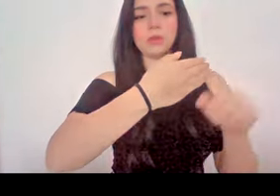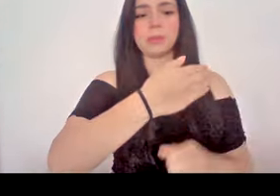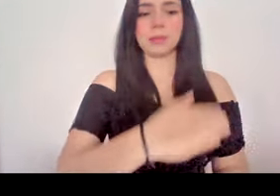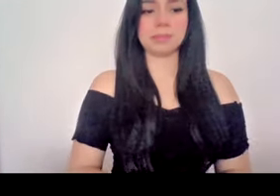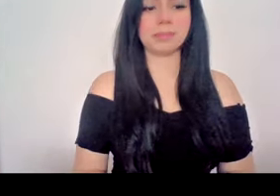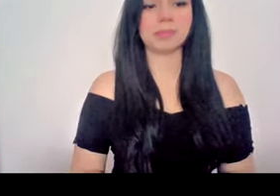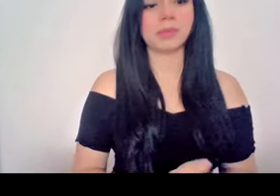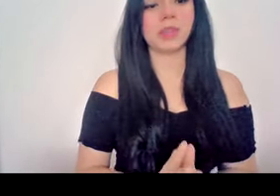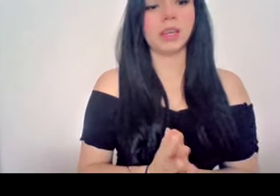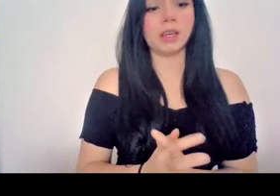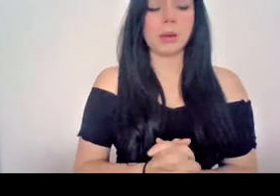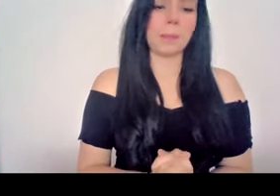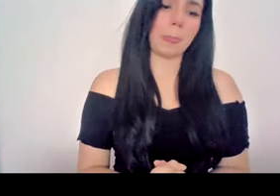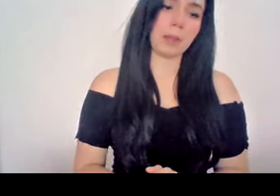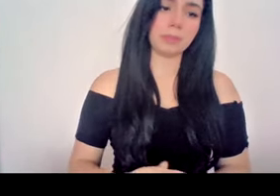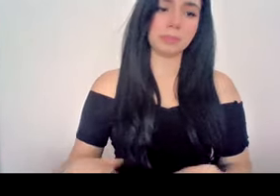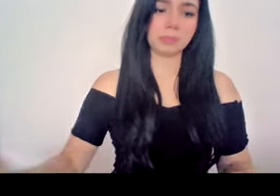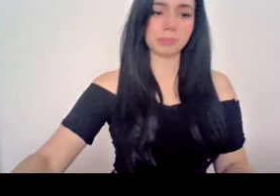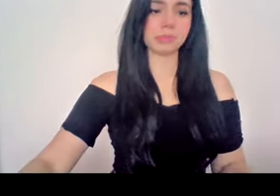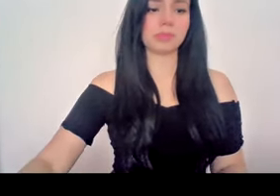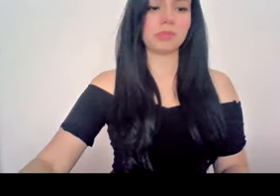Hija. Muy bien.